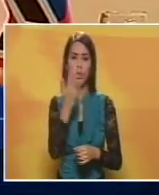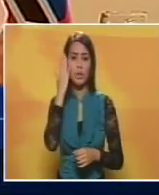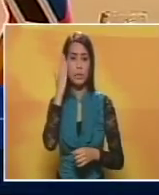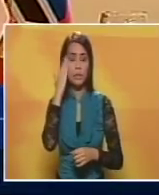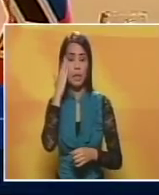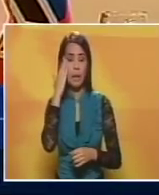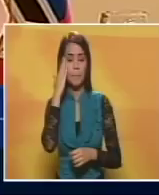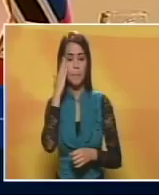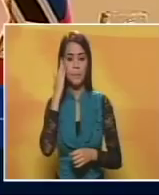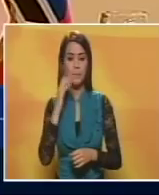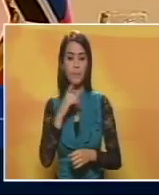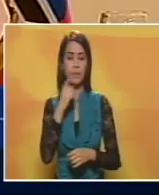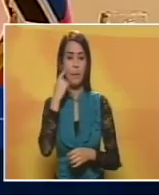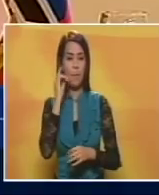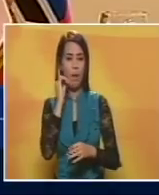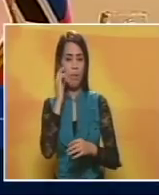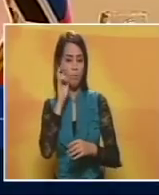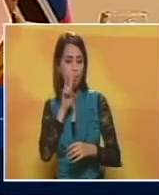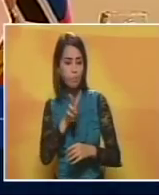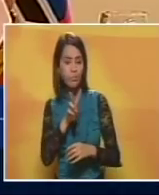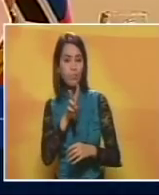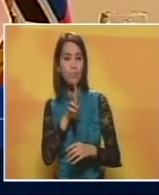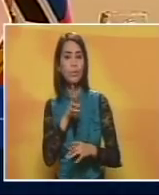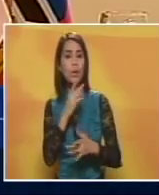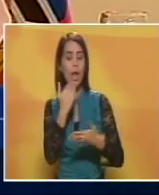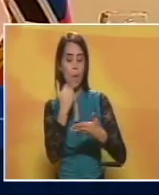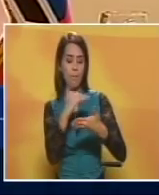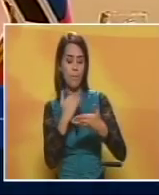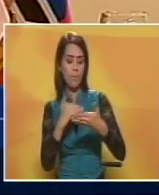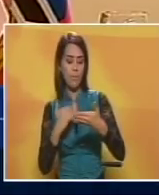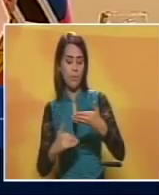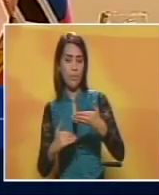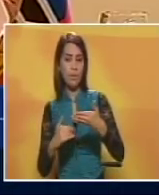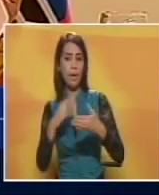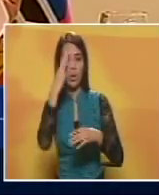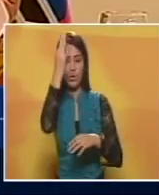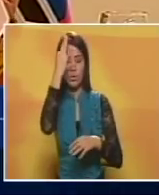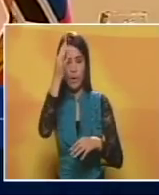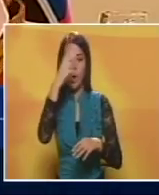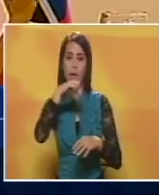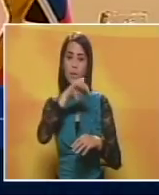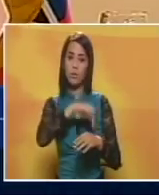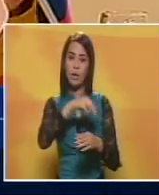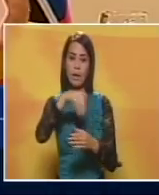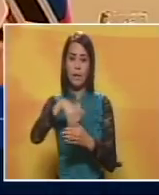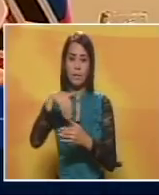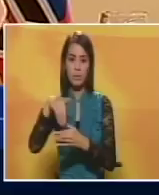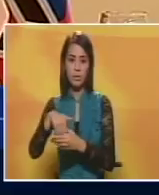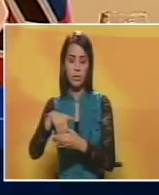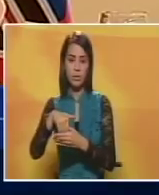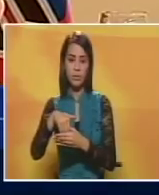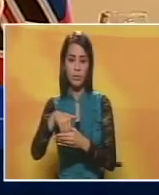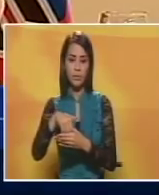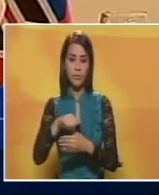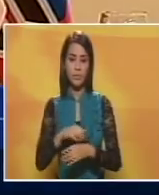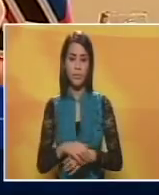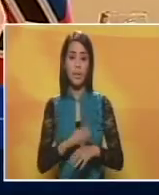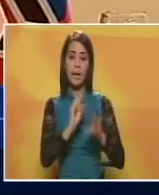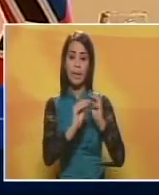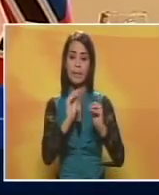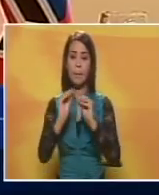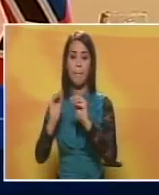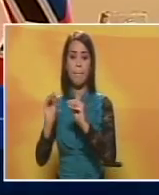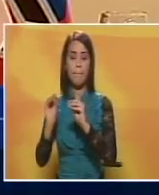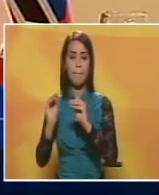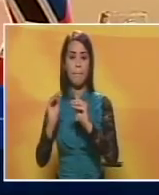bien saben lo pueden revisar en el cronograma del Consejo Nacional Electoral, están pautados para